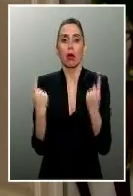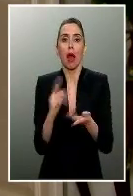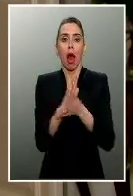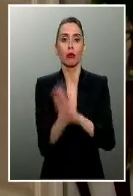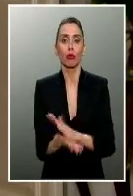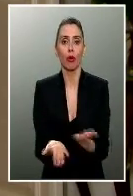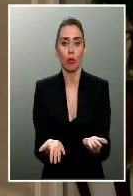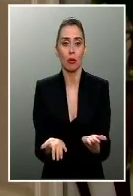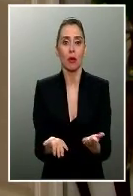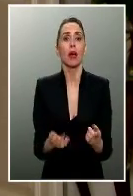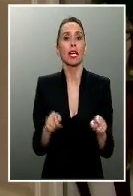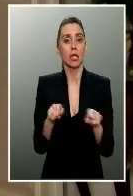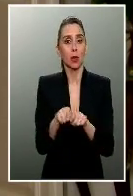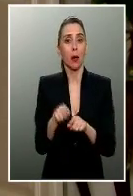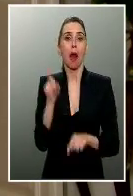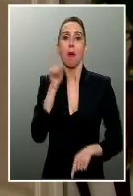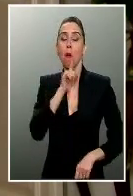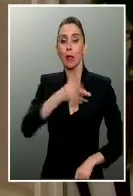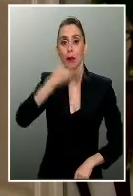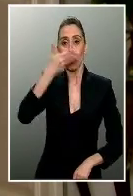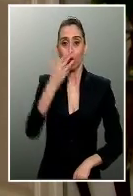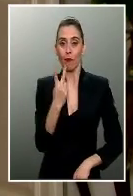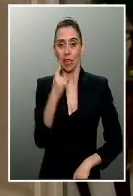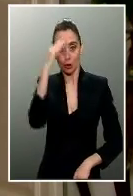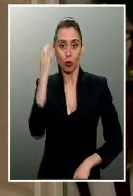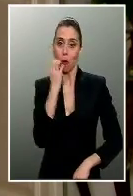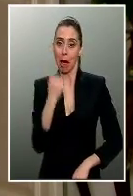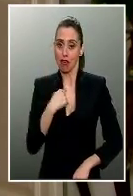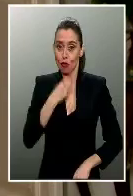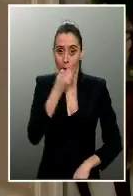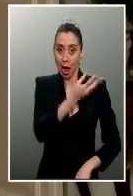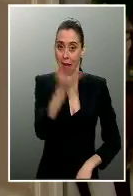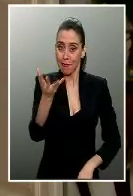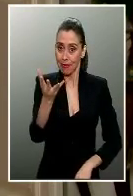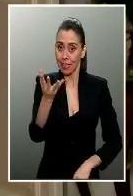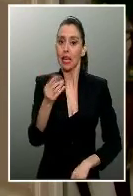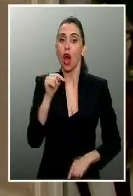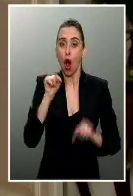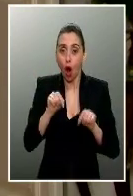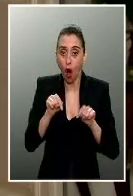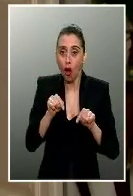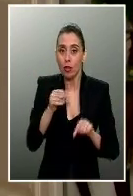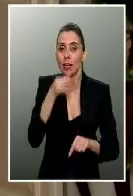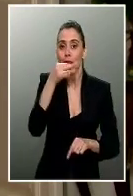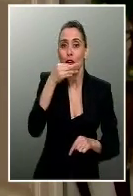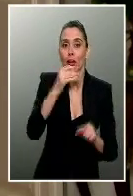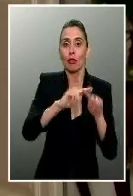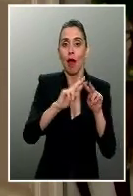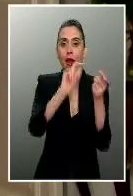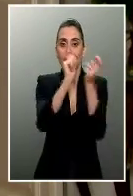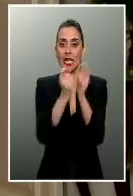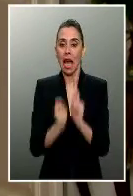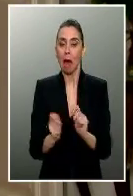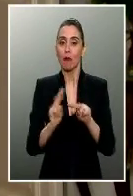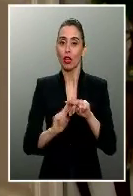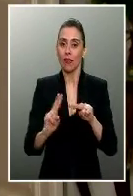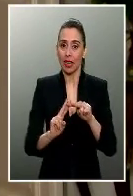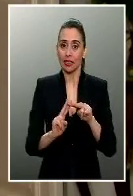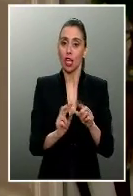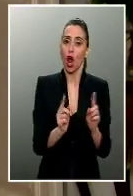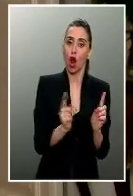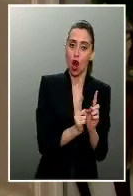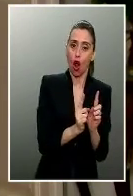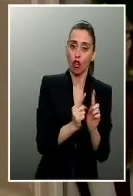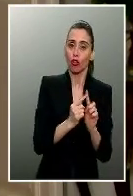tal como anuncié en mi último discurso del 21 de mayo hoy quiero comunicarles un conjunto de cambios que emprenderemos con efectos de